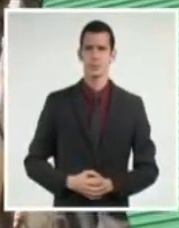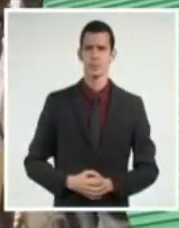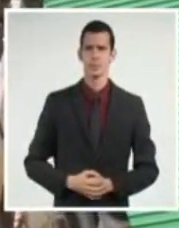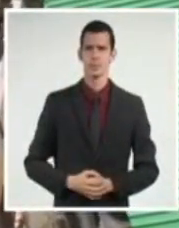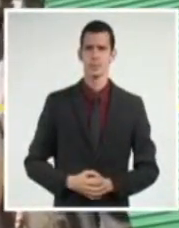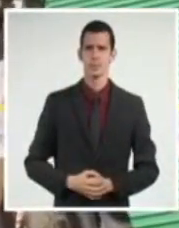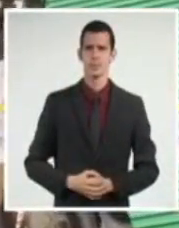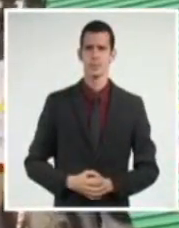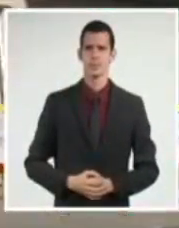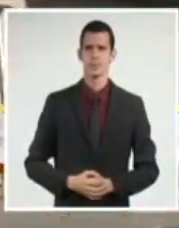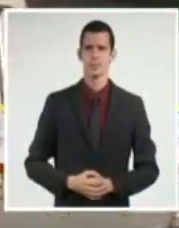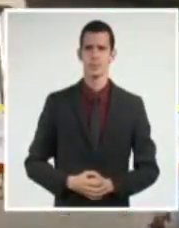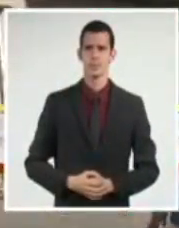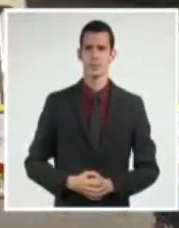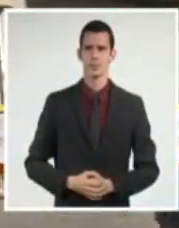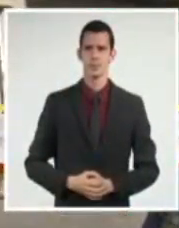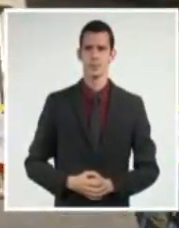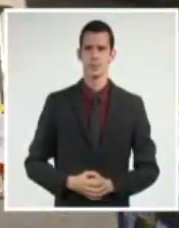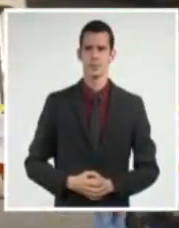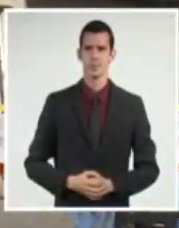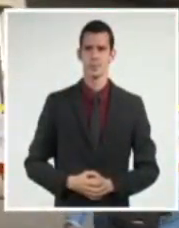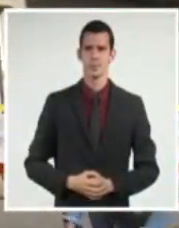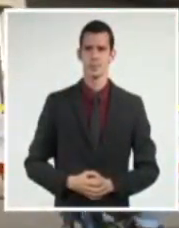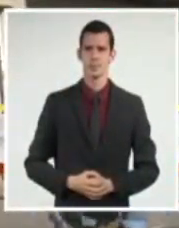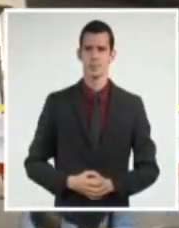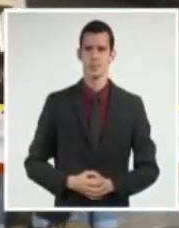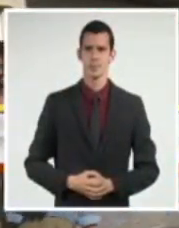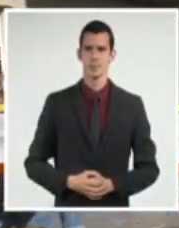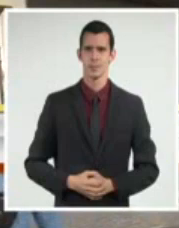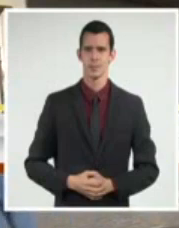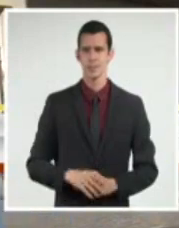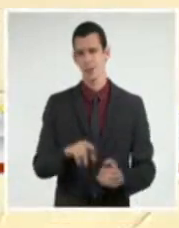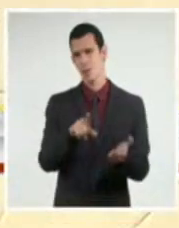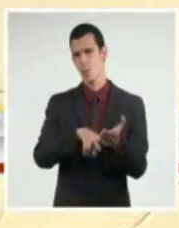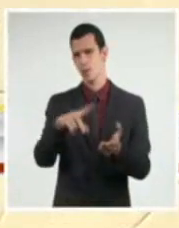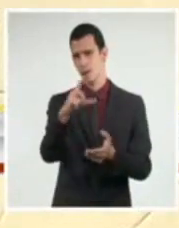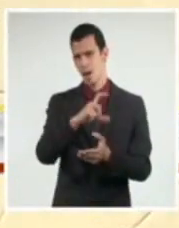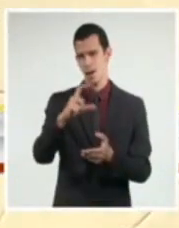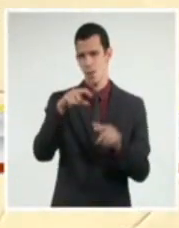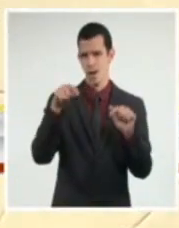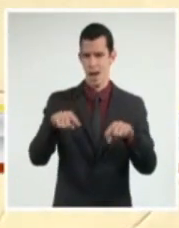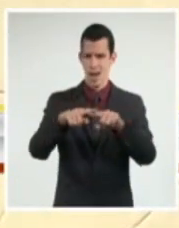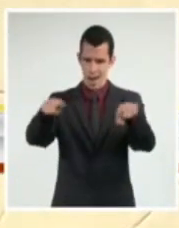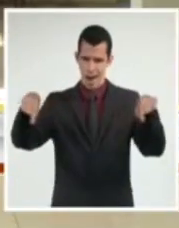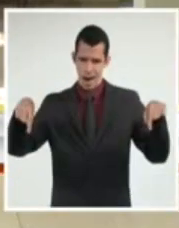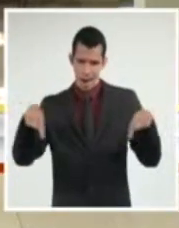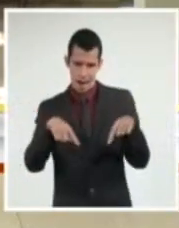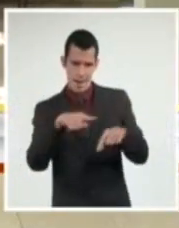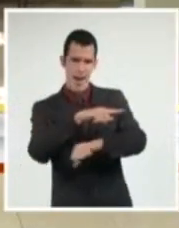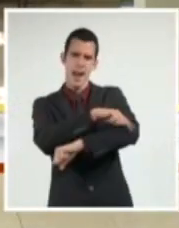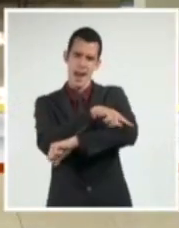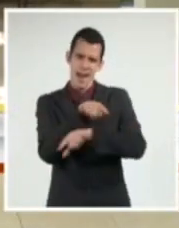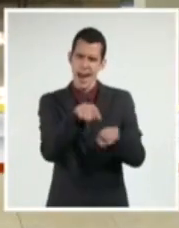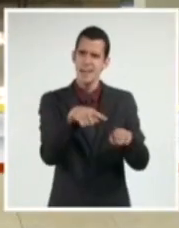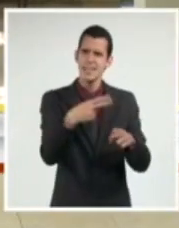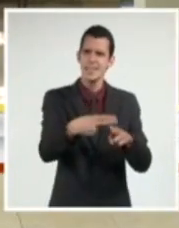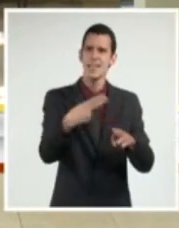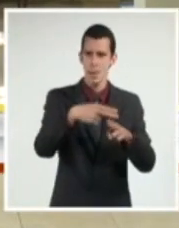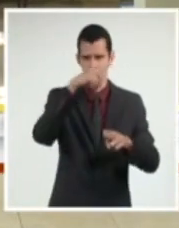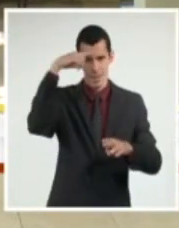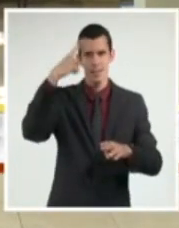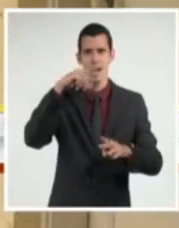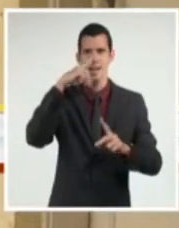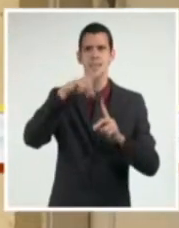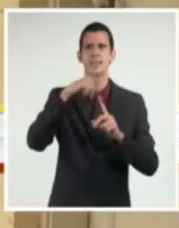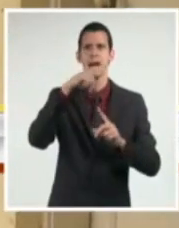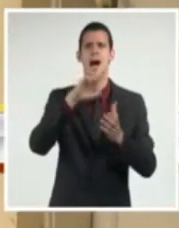Ubicado en la céntrica Plaza de la Solidaridad de la ciudad de Camagüey, el Hotel E Santa María constituye una de las principales entidades